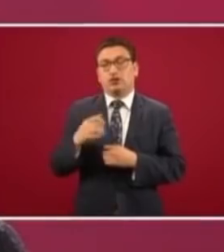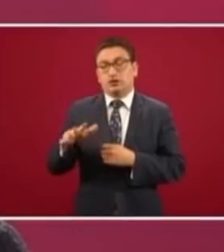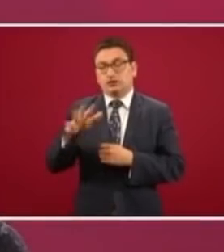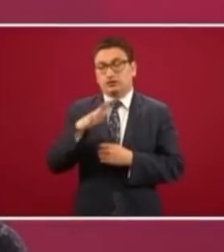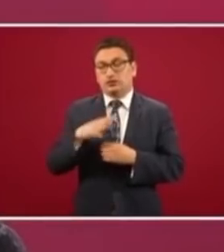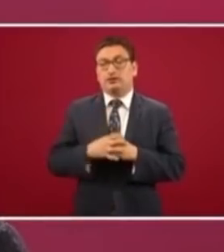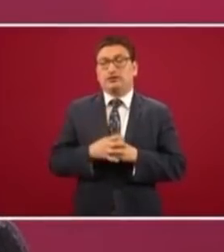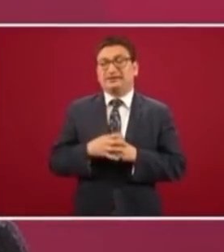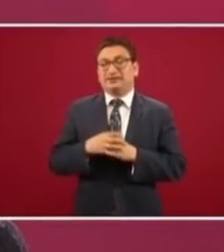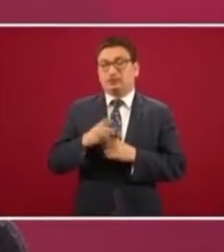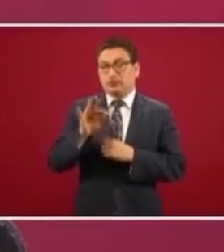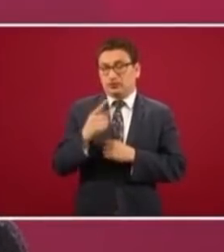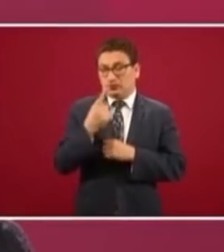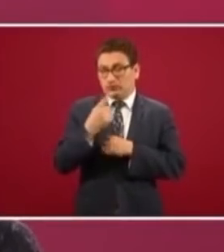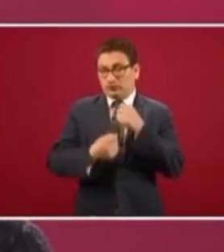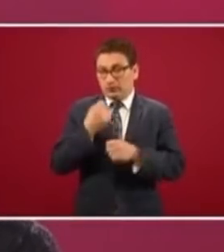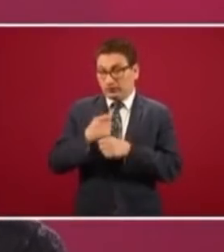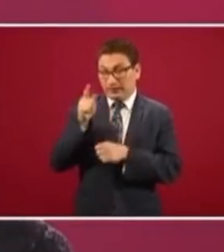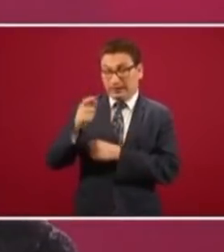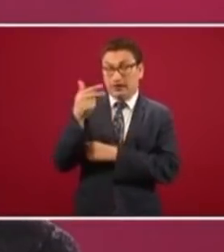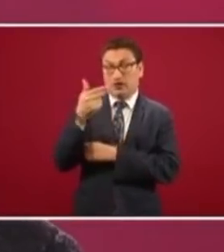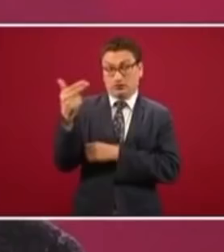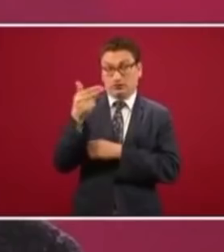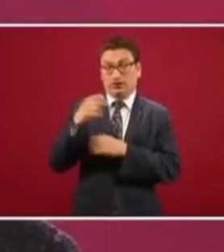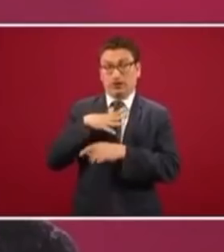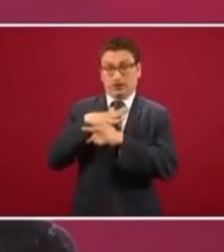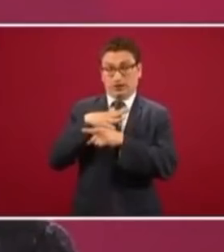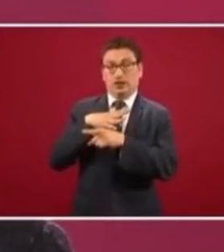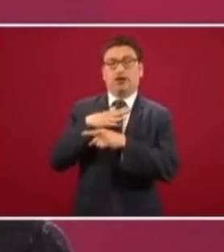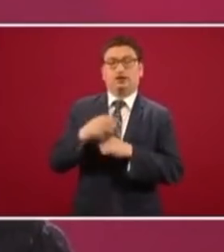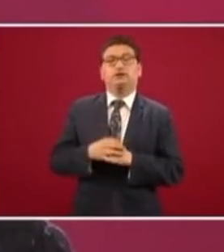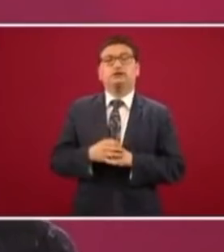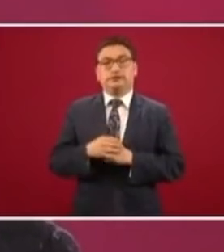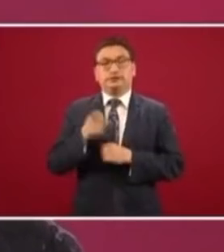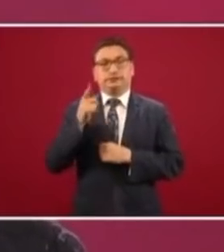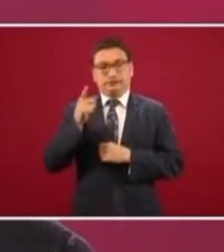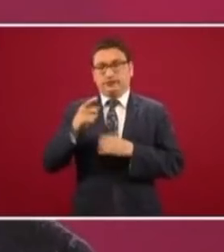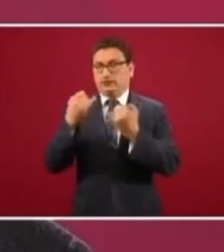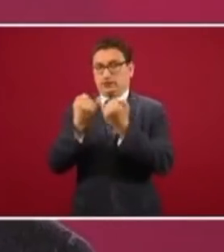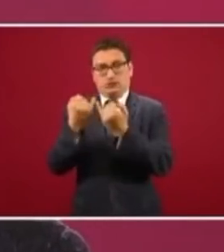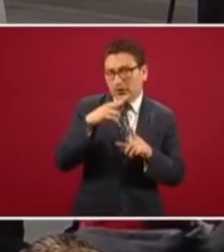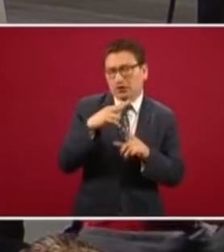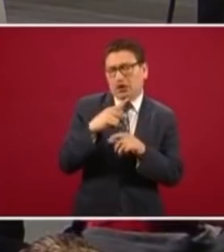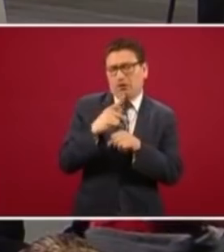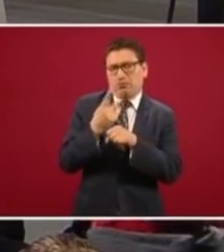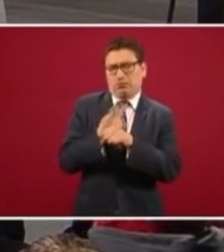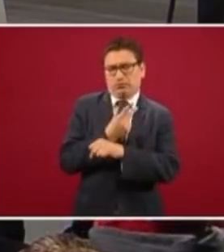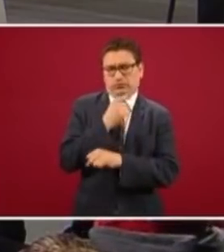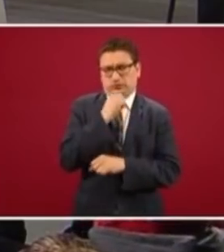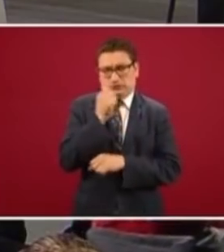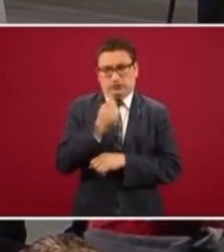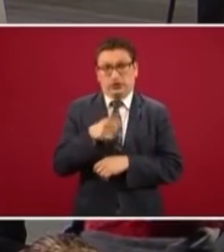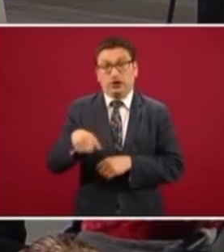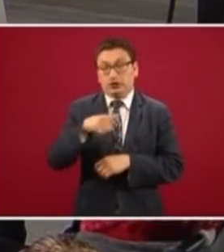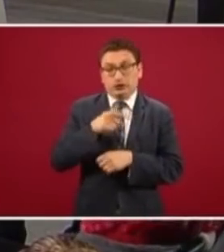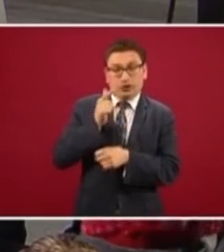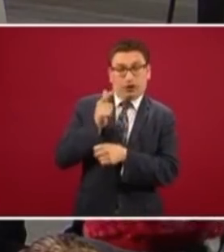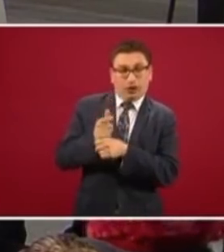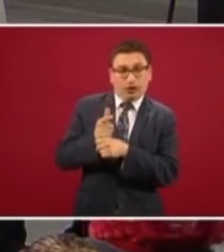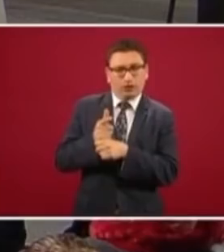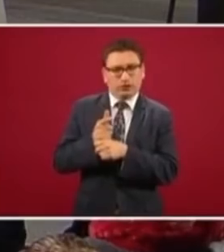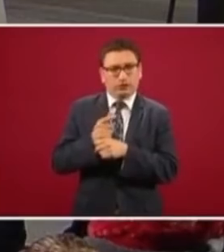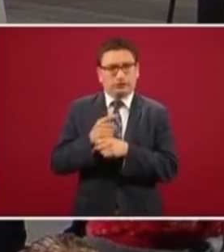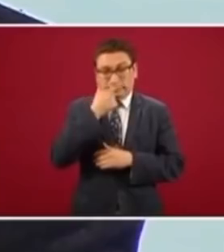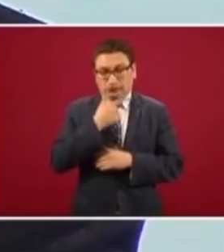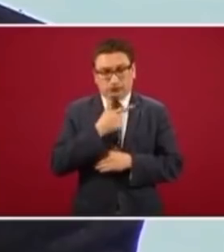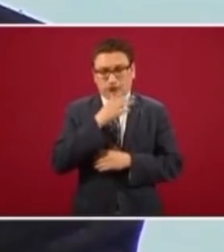encuentra actualmente en un hotel y está también en aislamiento en este sitio. La recomendación del gobierno es no entrar